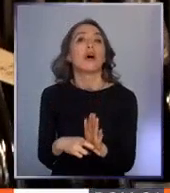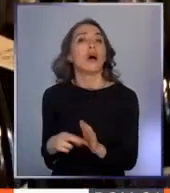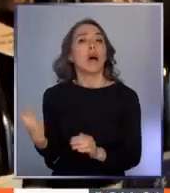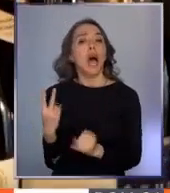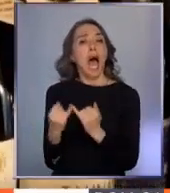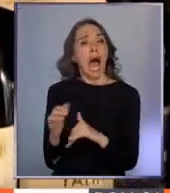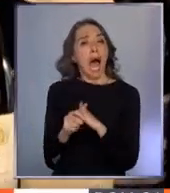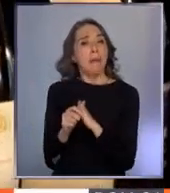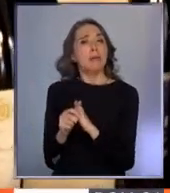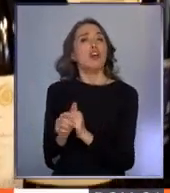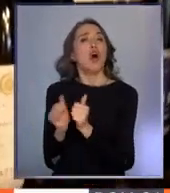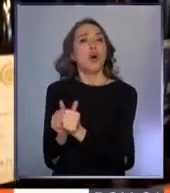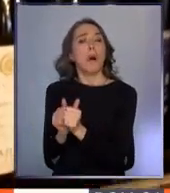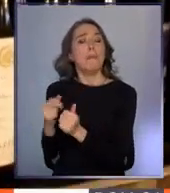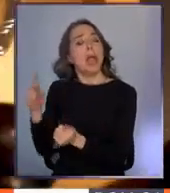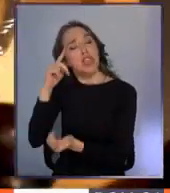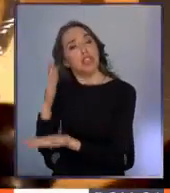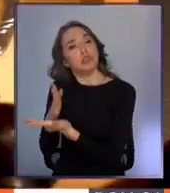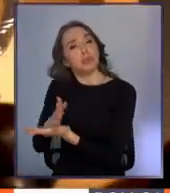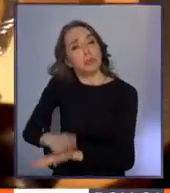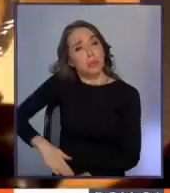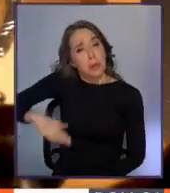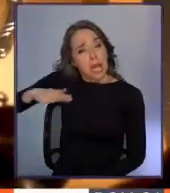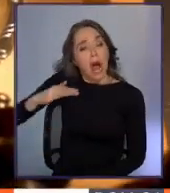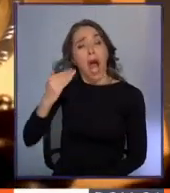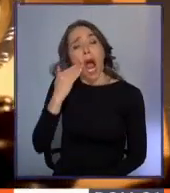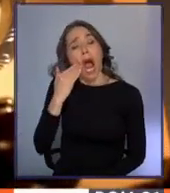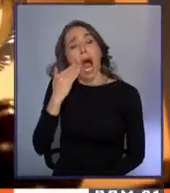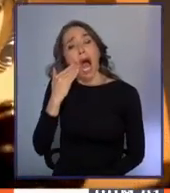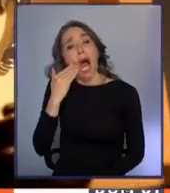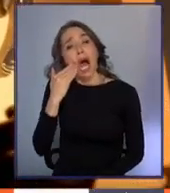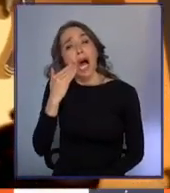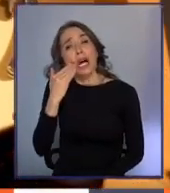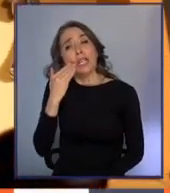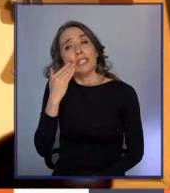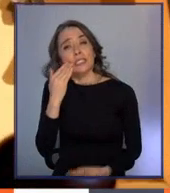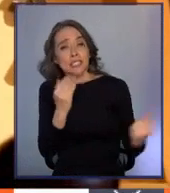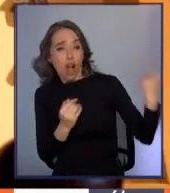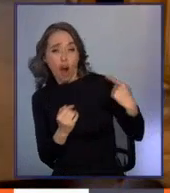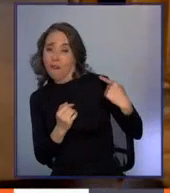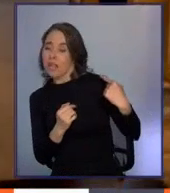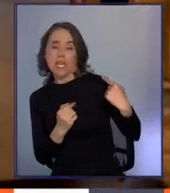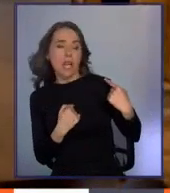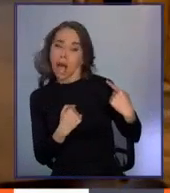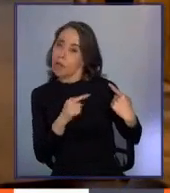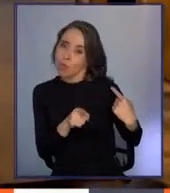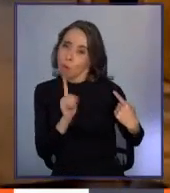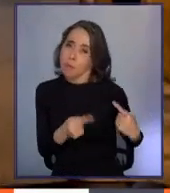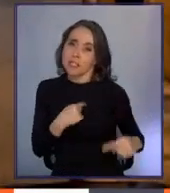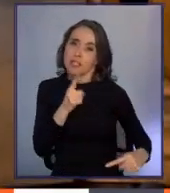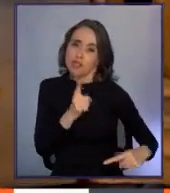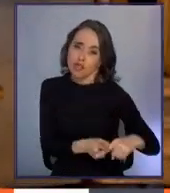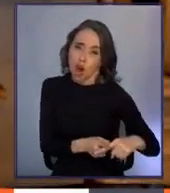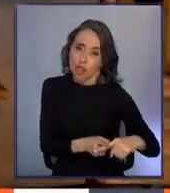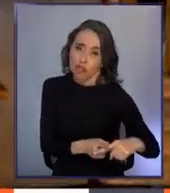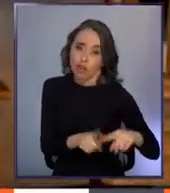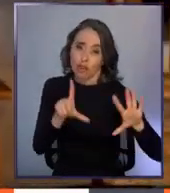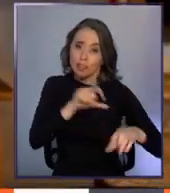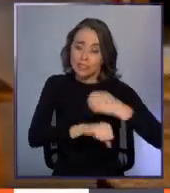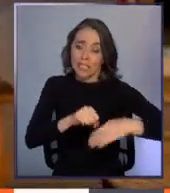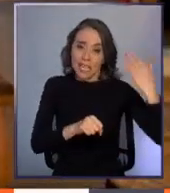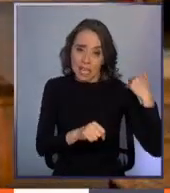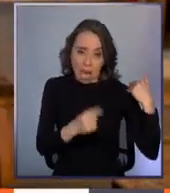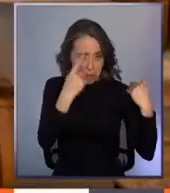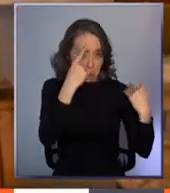y compañero de colegio, que después de casi obligarme a ser socio de él, después de 7 años, aceptamos el gran desafío